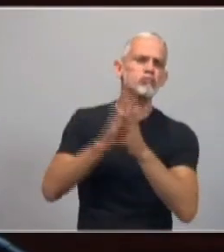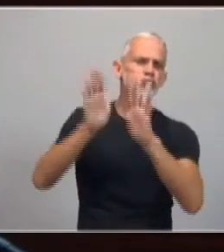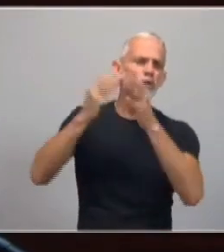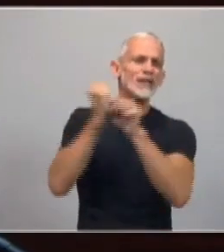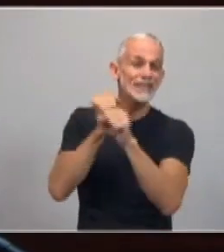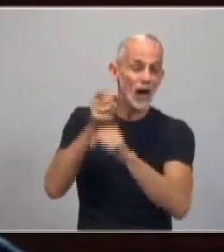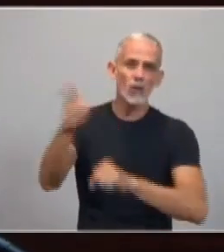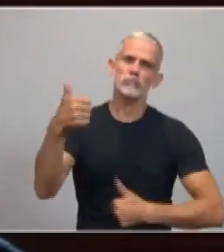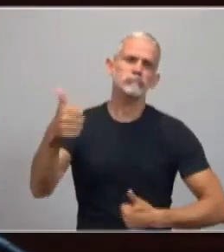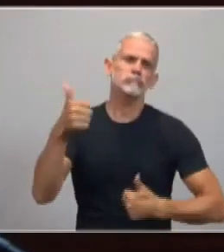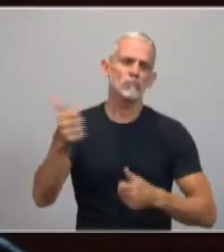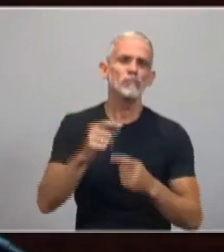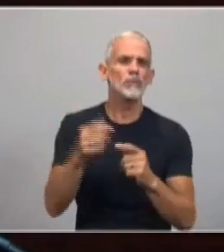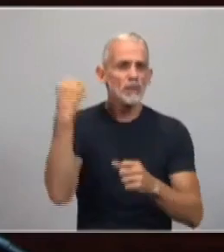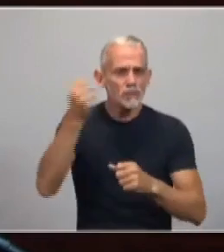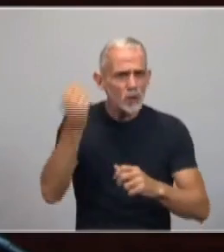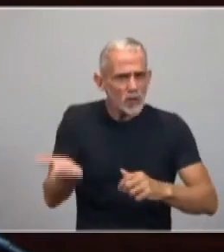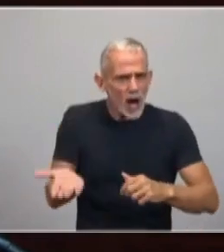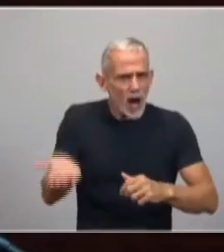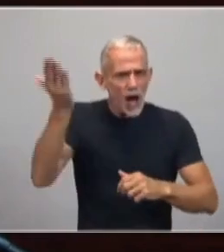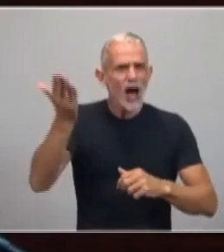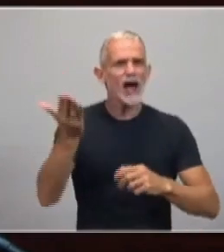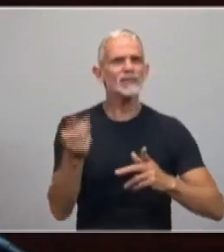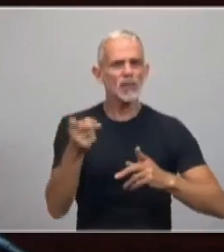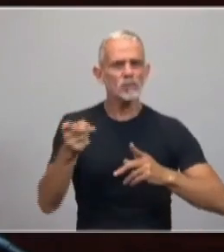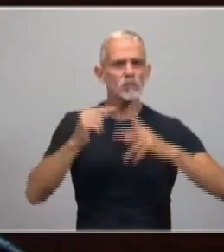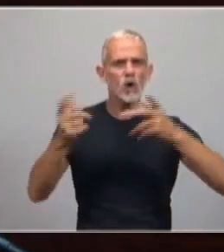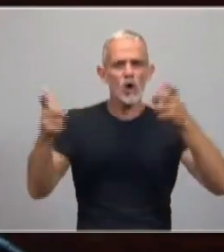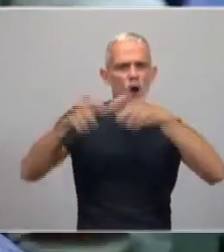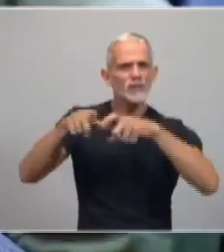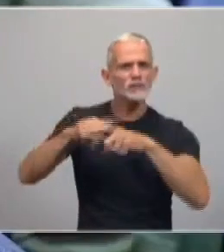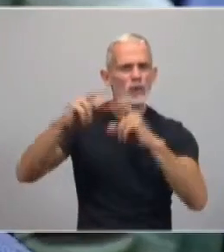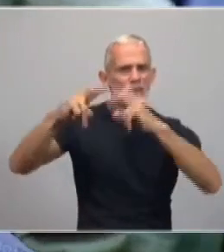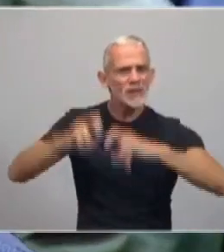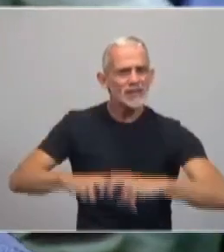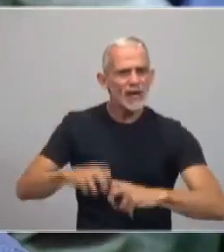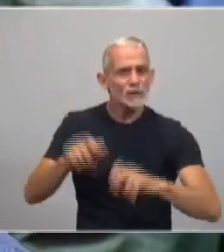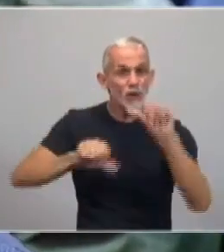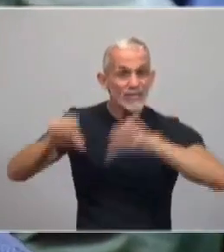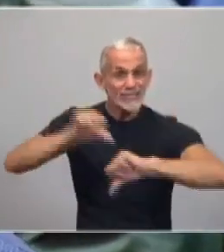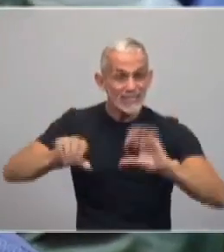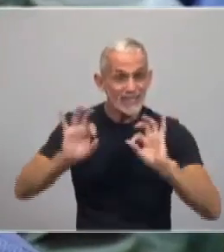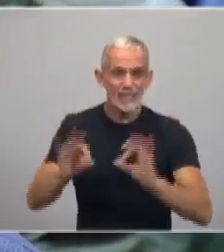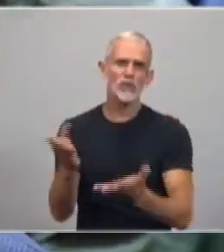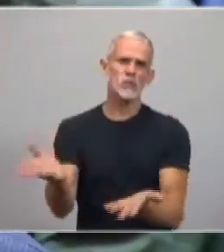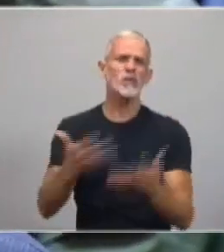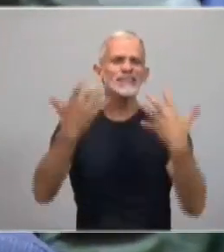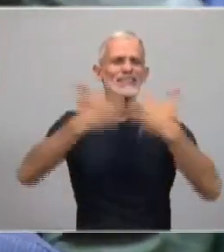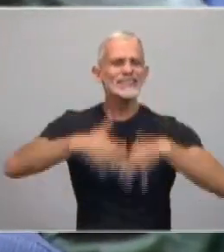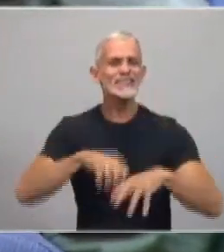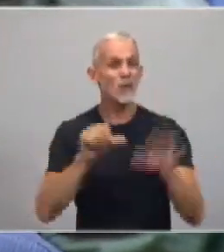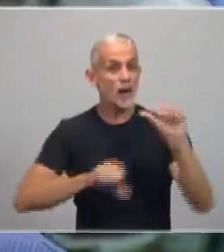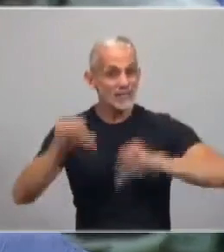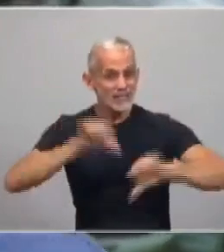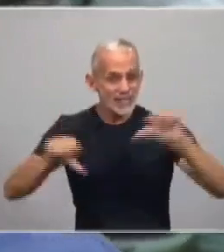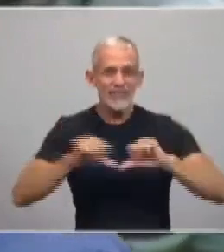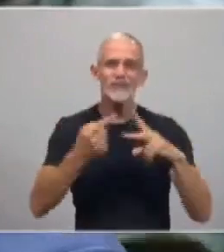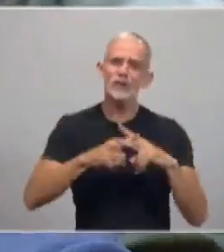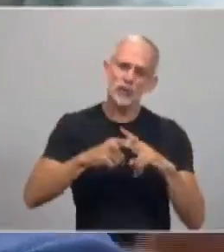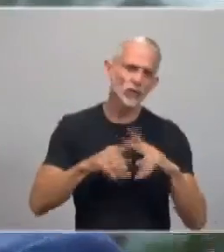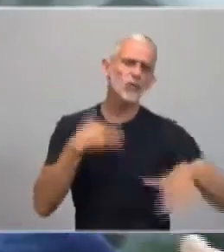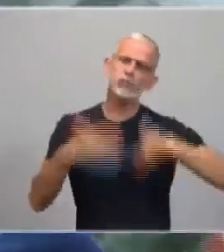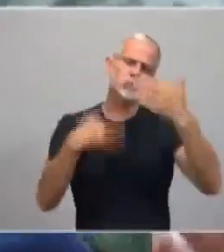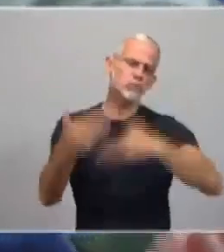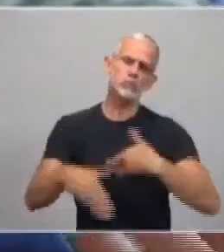a continuar jerarquizando la Comisión de Investigaciones Científicas y todo nuestro sistema científico y